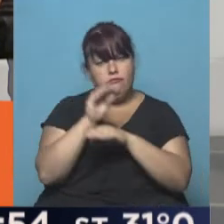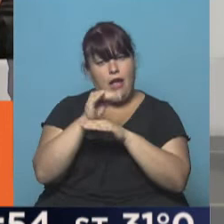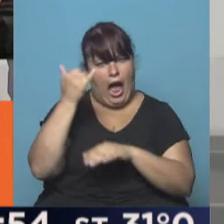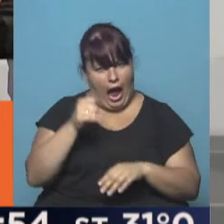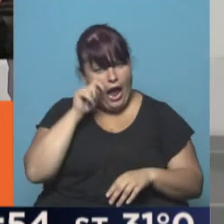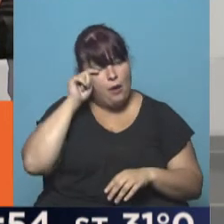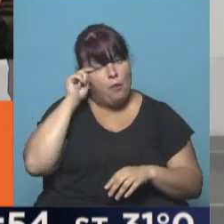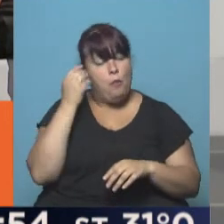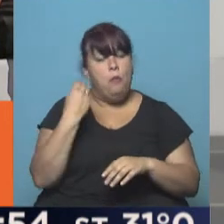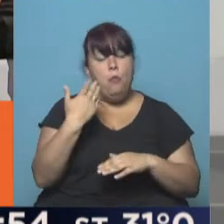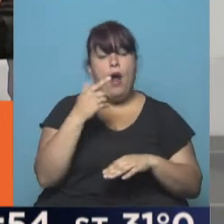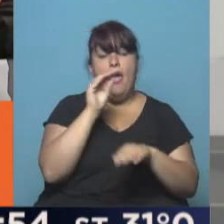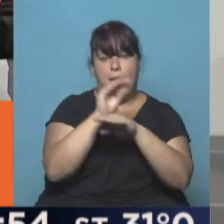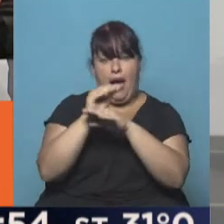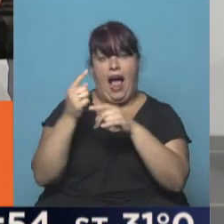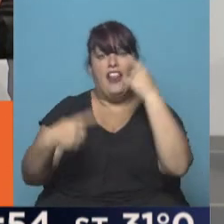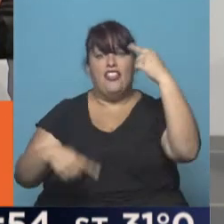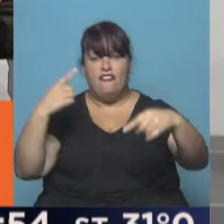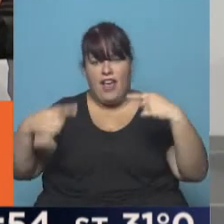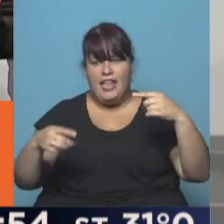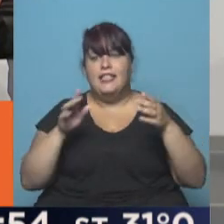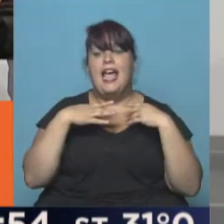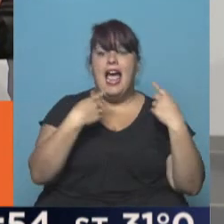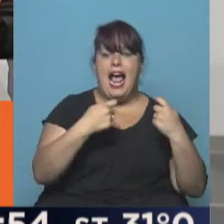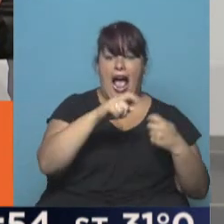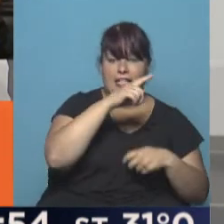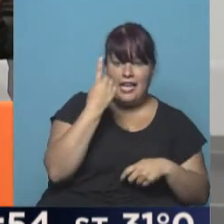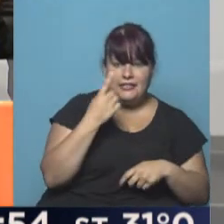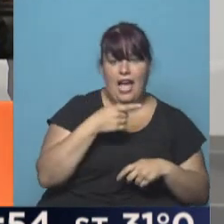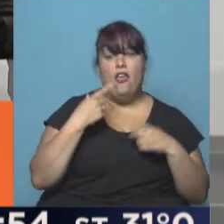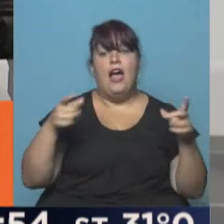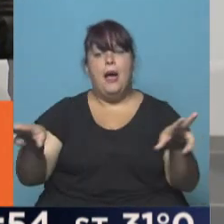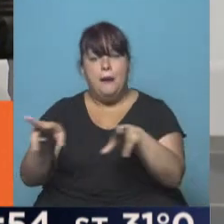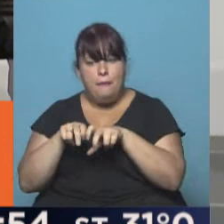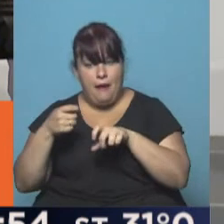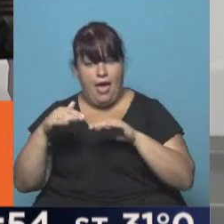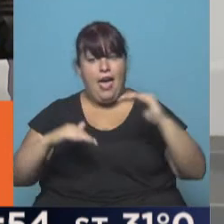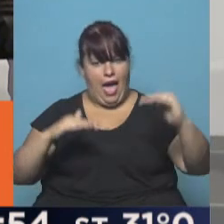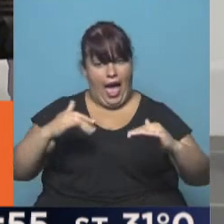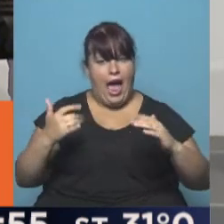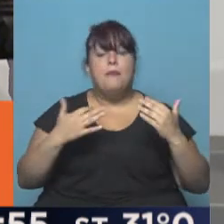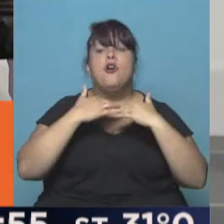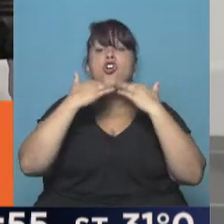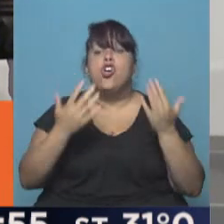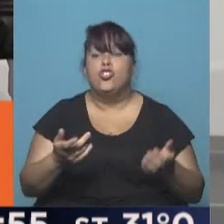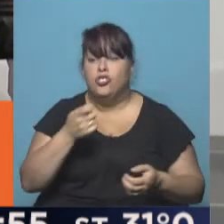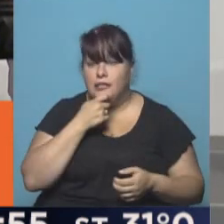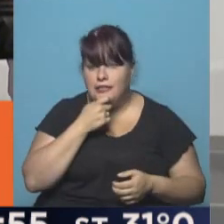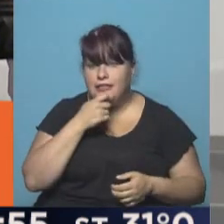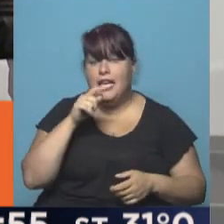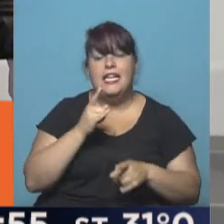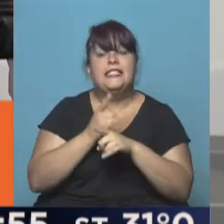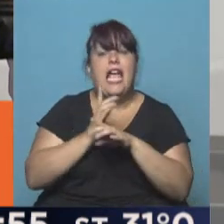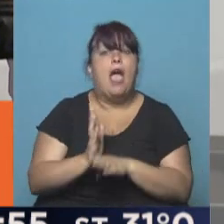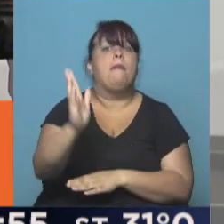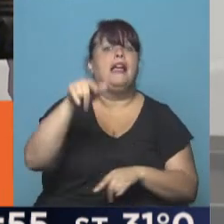para cubrir la diferencia entre lo que gasta el Estado y los recursos que recibe. Pero no sabemos si esto va a ocurrir